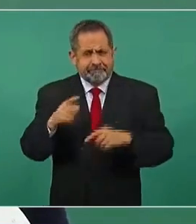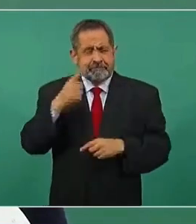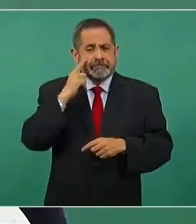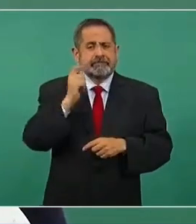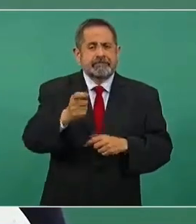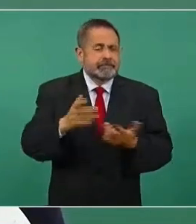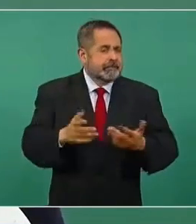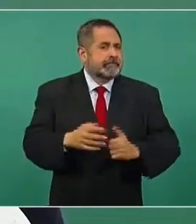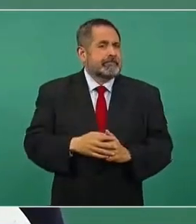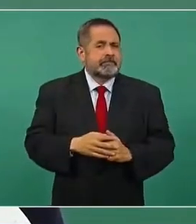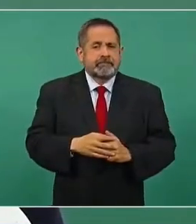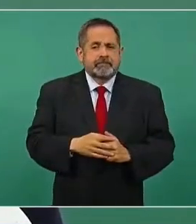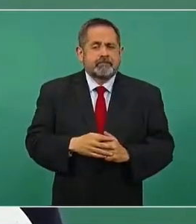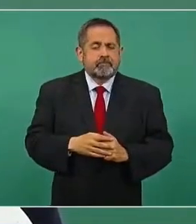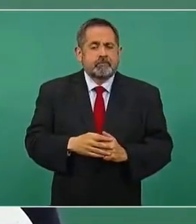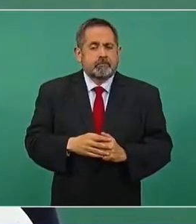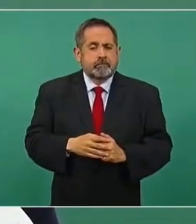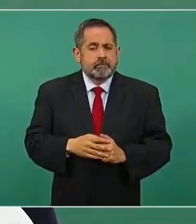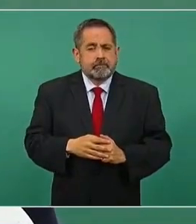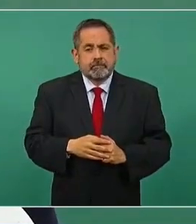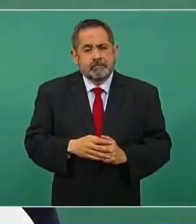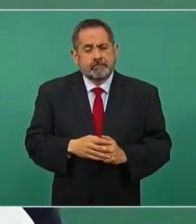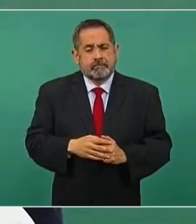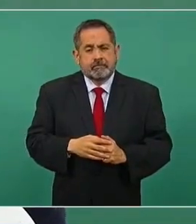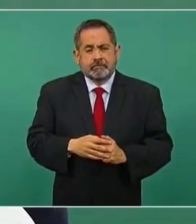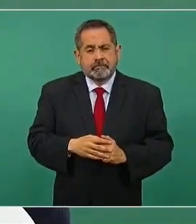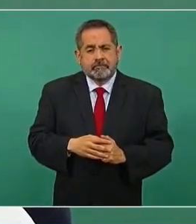Imagínense lo que es